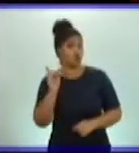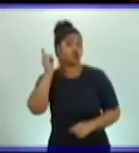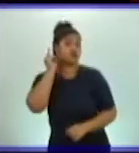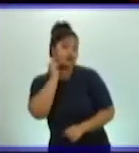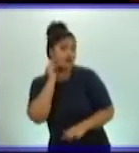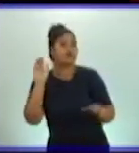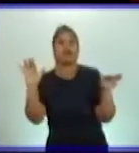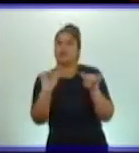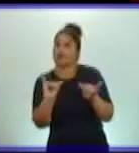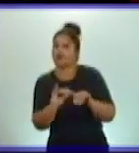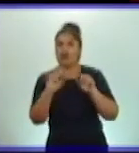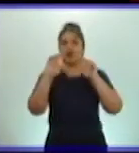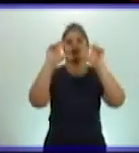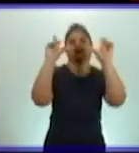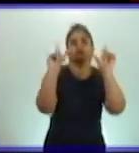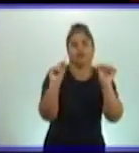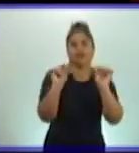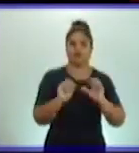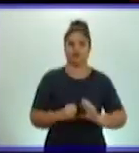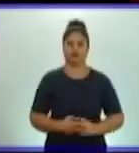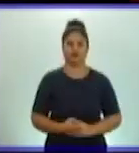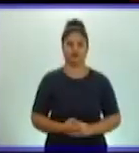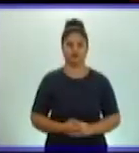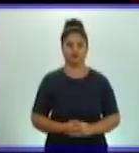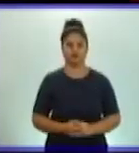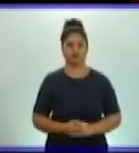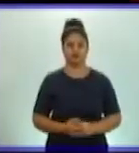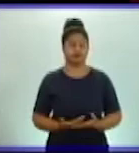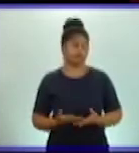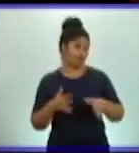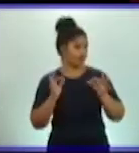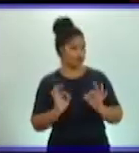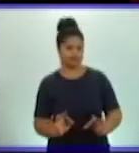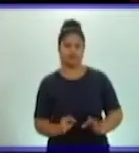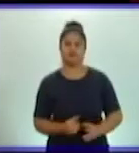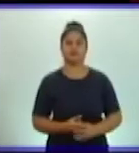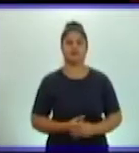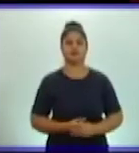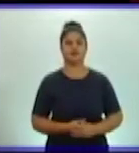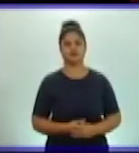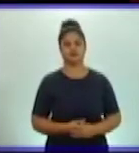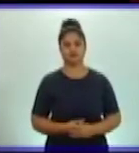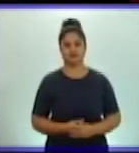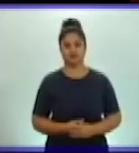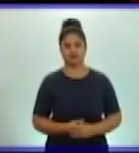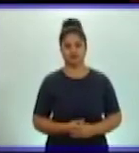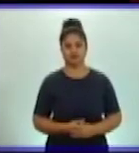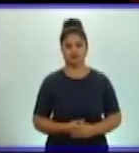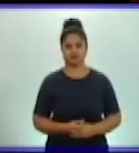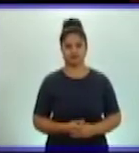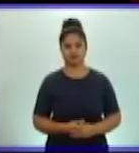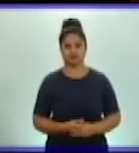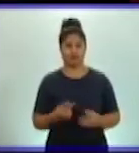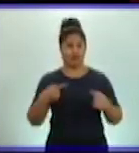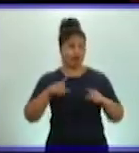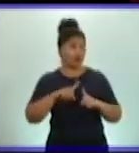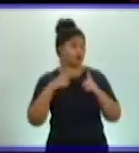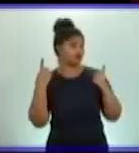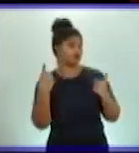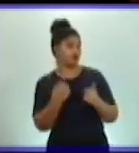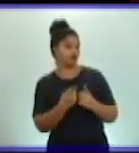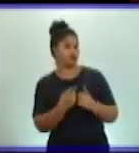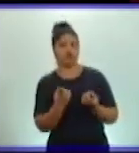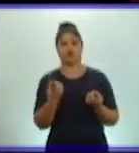Si me dicen, es silencio. Y pasa igual con los iconos que hoy día en la vida, como todo es tan tecnológico, también sabemos